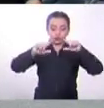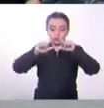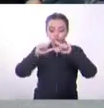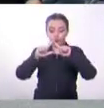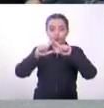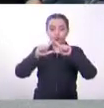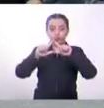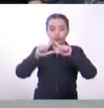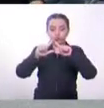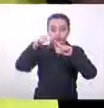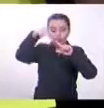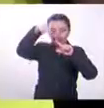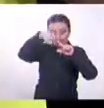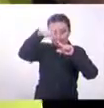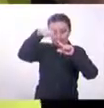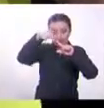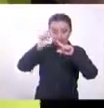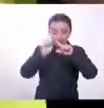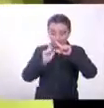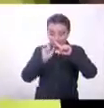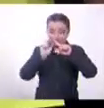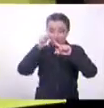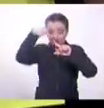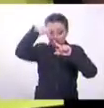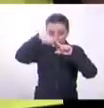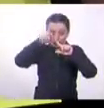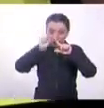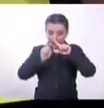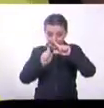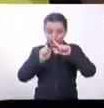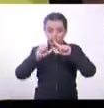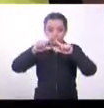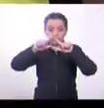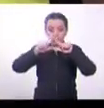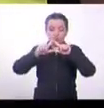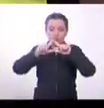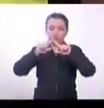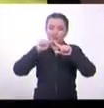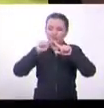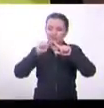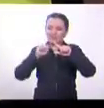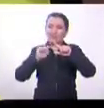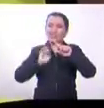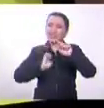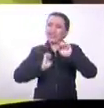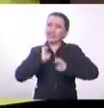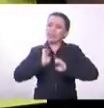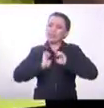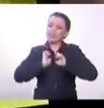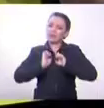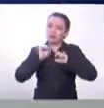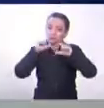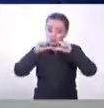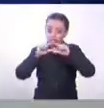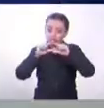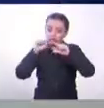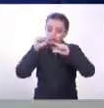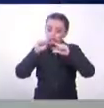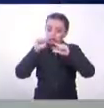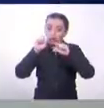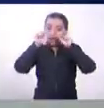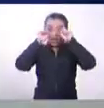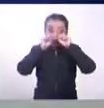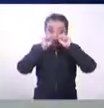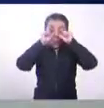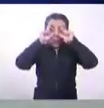crees que significa? Esa imagen significa como una emoción, Luis, es un signo de admiración, es lo que yo veo en un triángulo, la verdad. Entonces, que